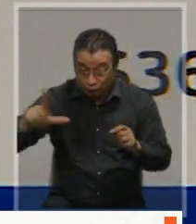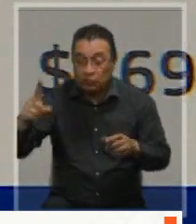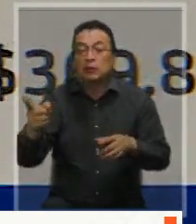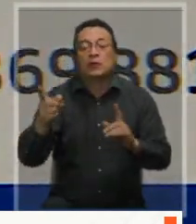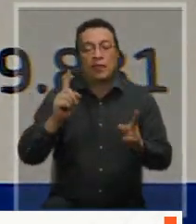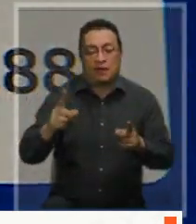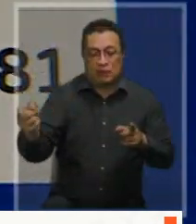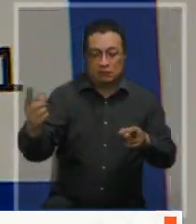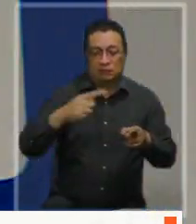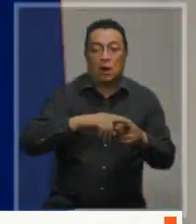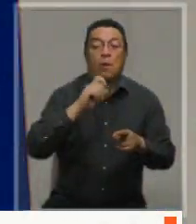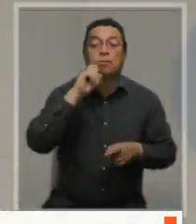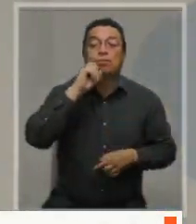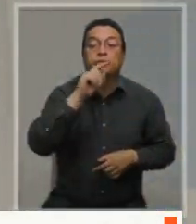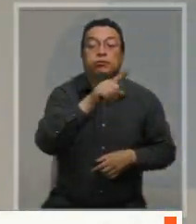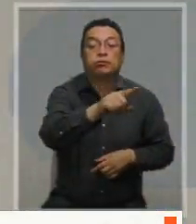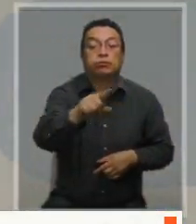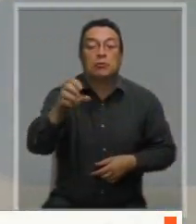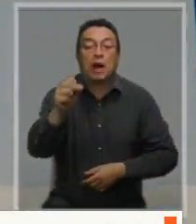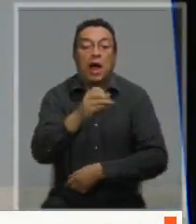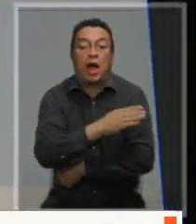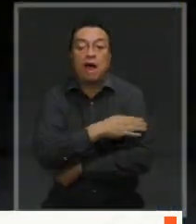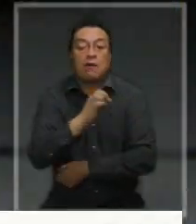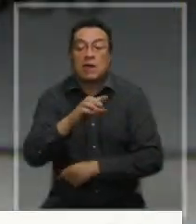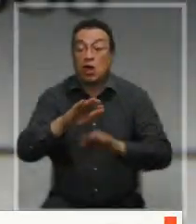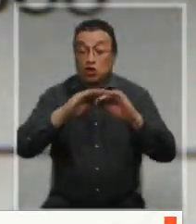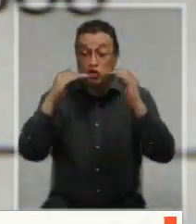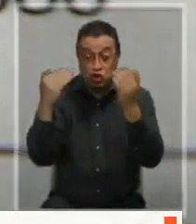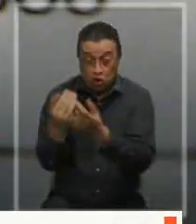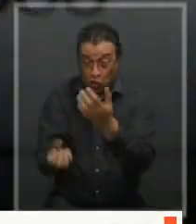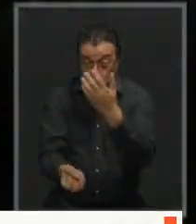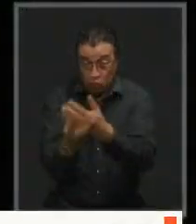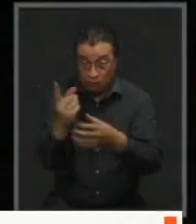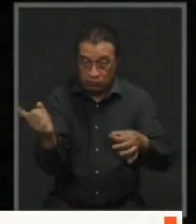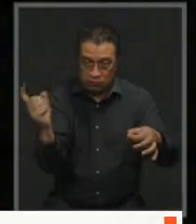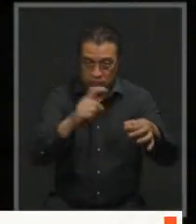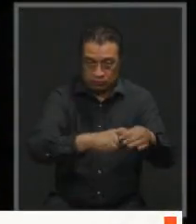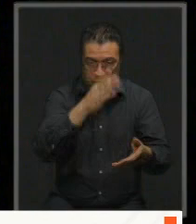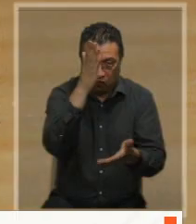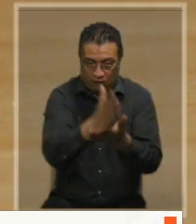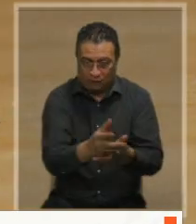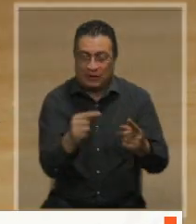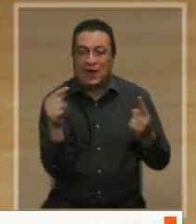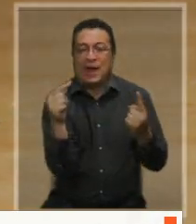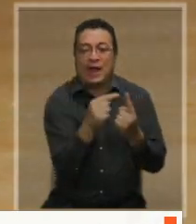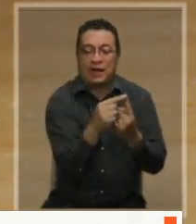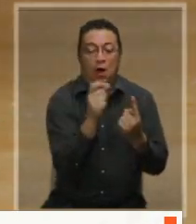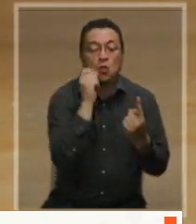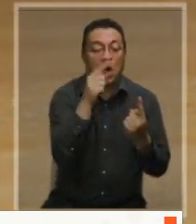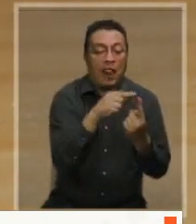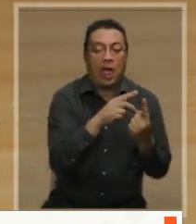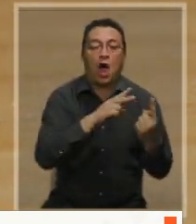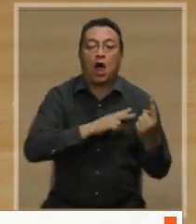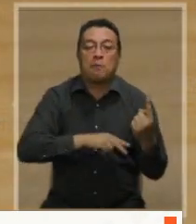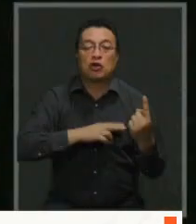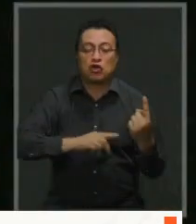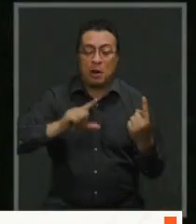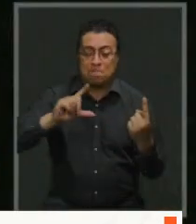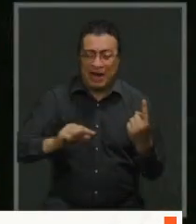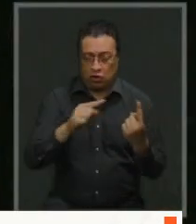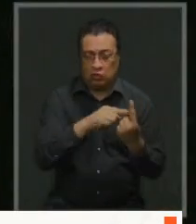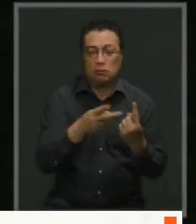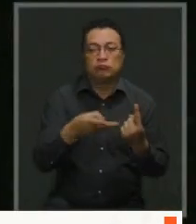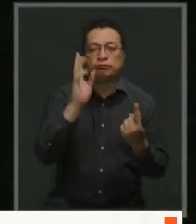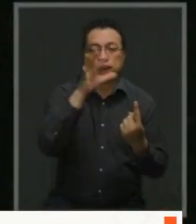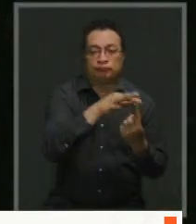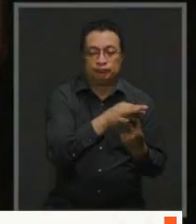Pensiones. Licita cuál va a ser la AFP que va a recibir a todos esos nuevos cotizantes. El requisito, ofrecer la comisión más baja del sistema. Esta